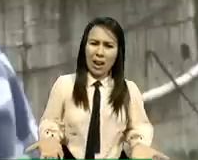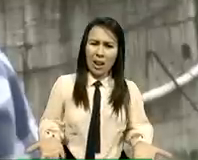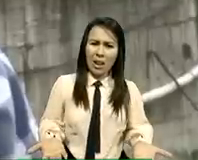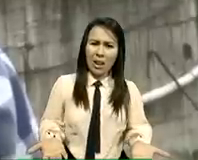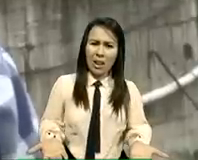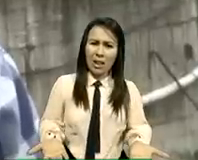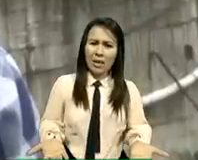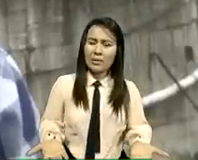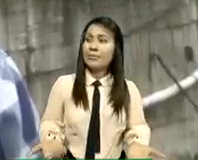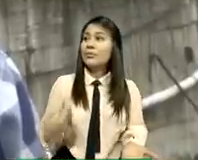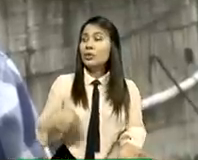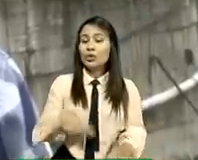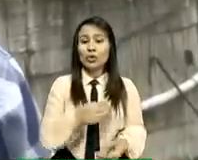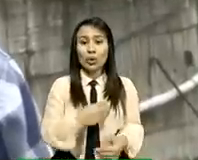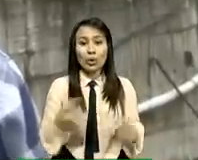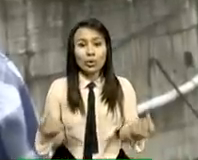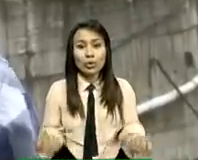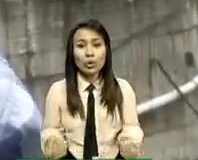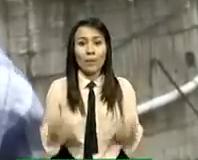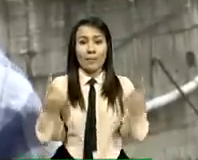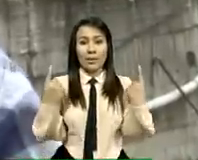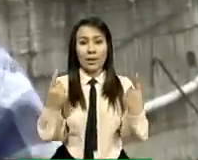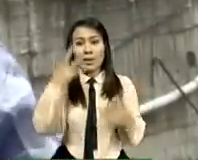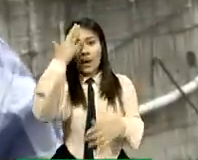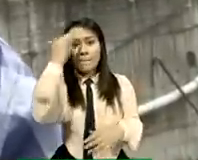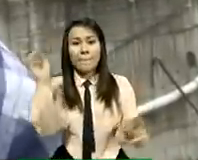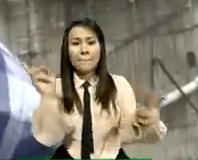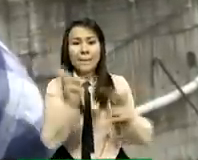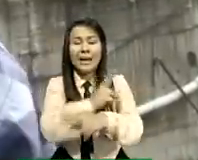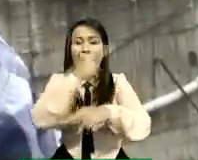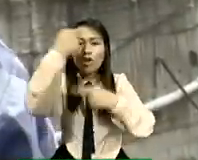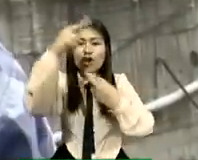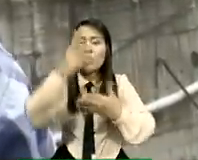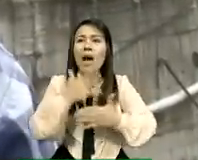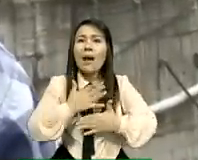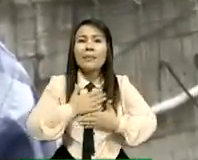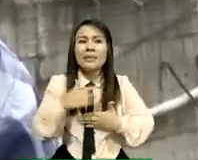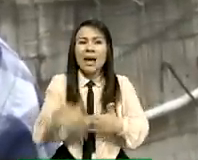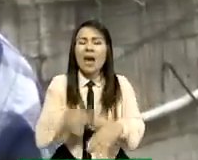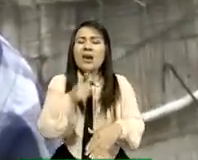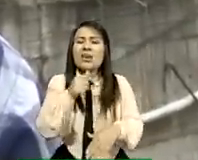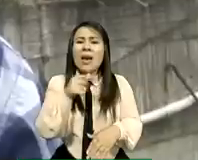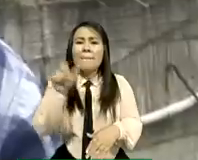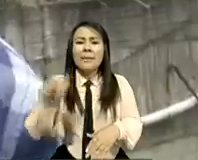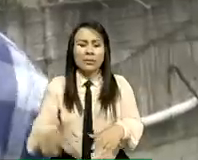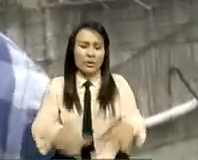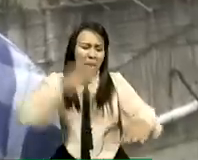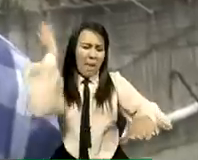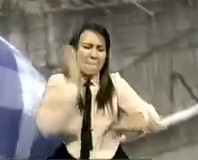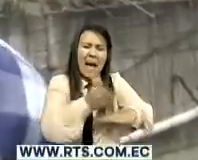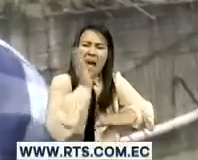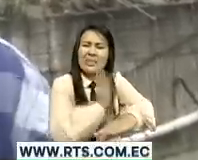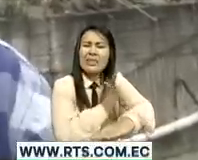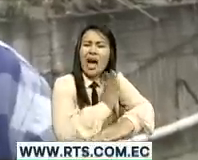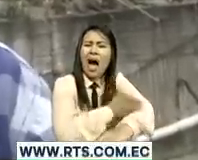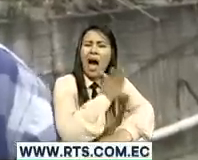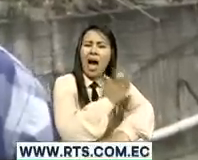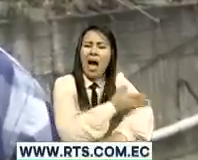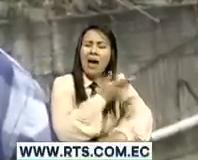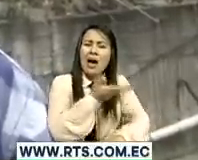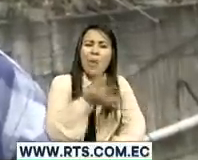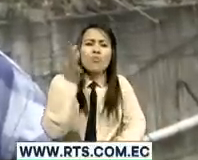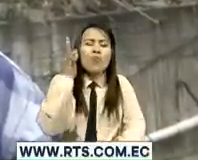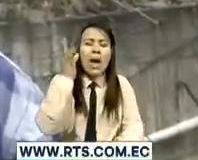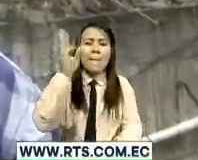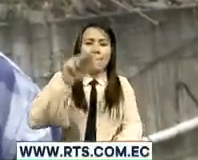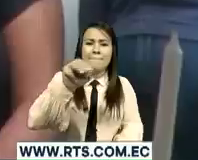esto? Estamos consternados ante este tipo de actos que se dan acá en la parroquia. Sí, particularmente el de Marisol, que ya es de